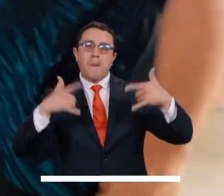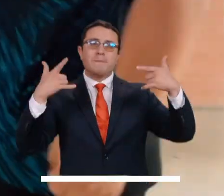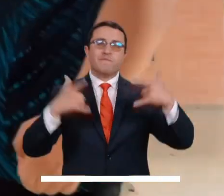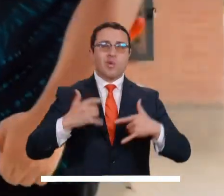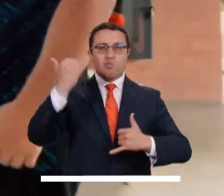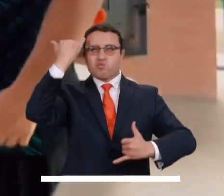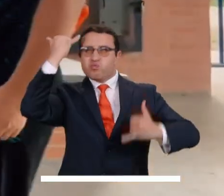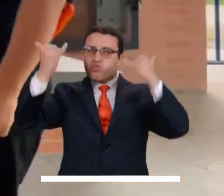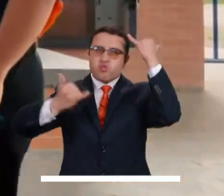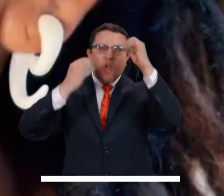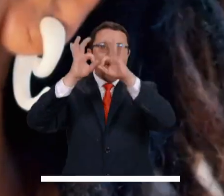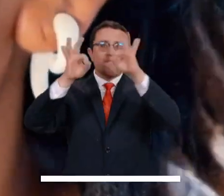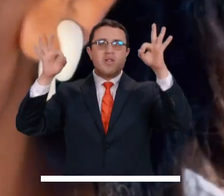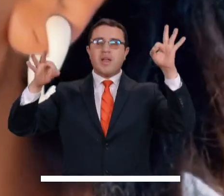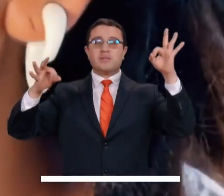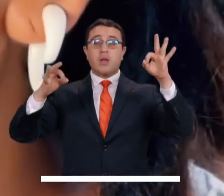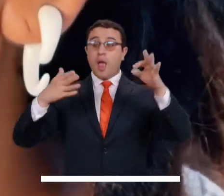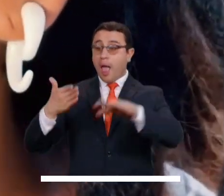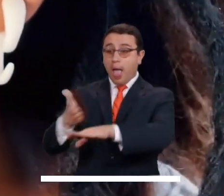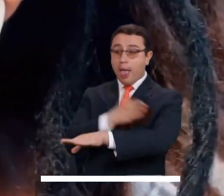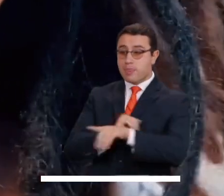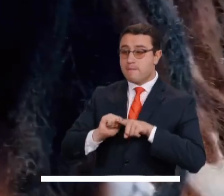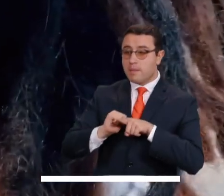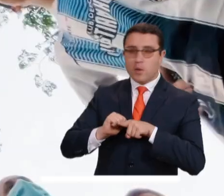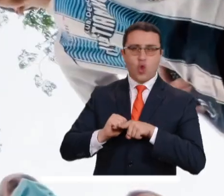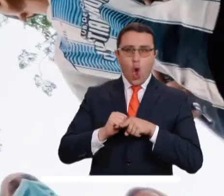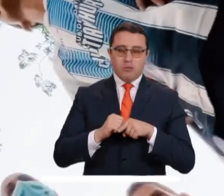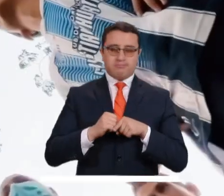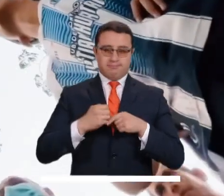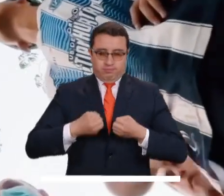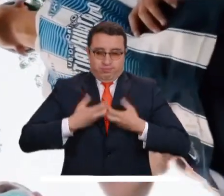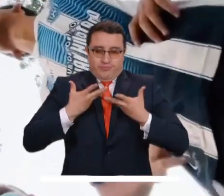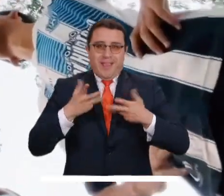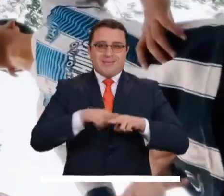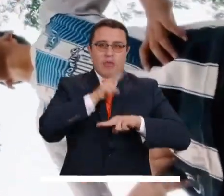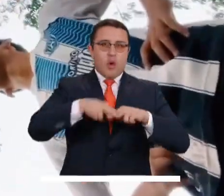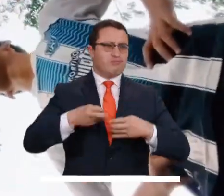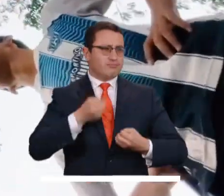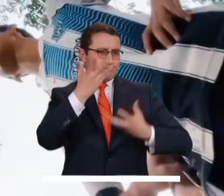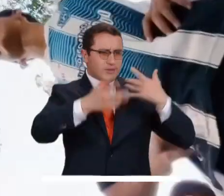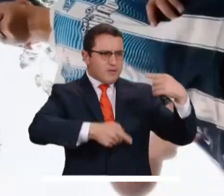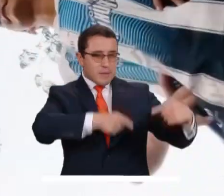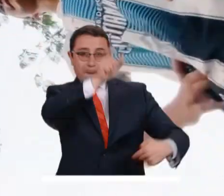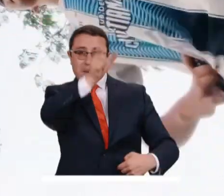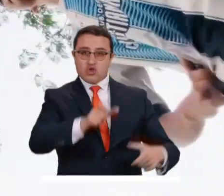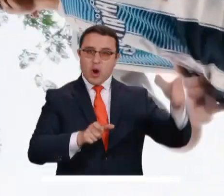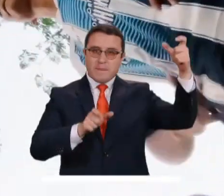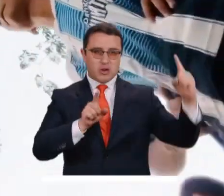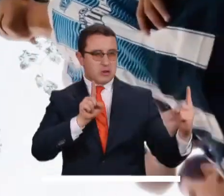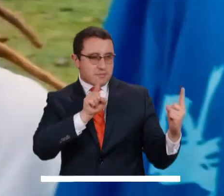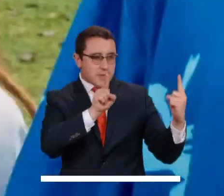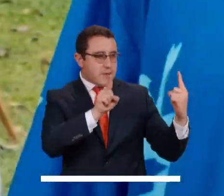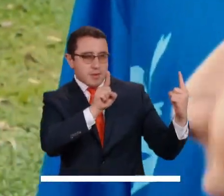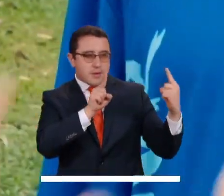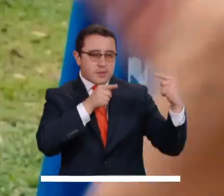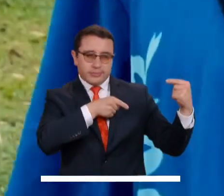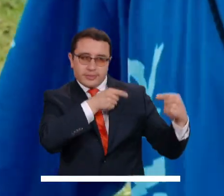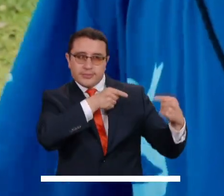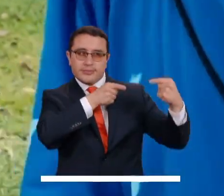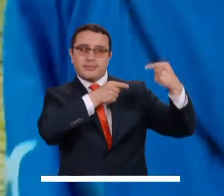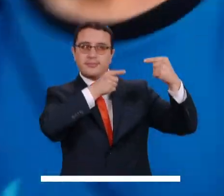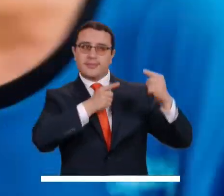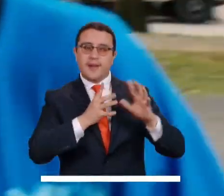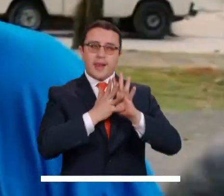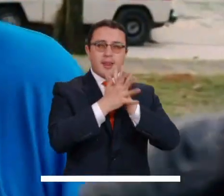letras son totalmente improvisadas y que enfrentan a dos o más personas en cada tema. El freestyle, como